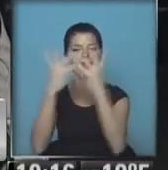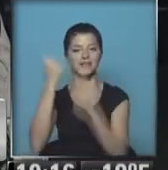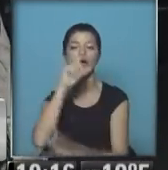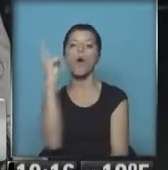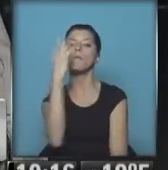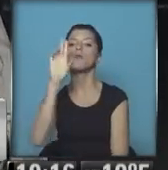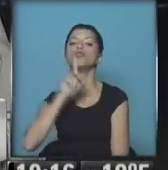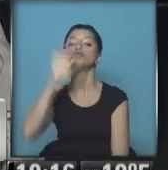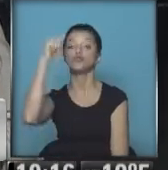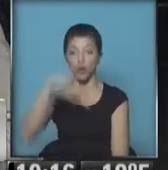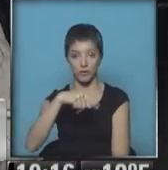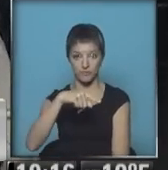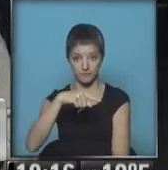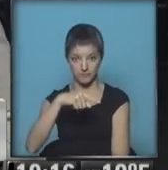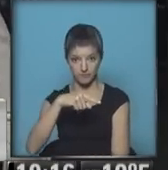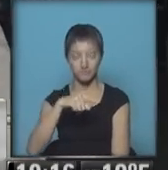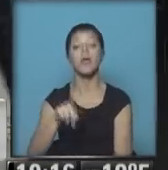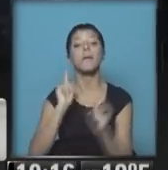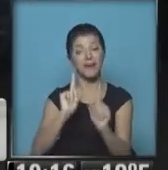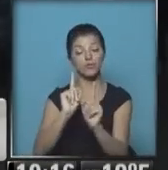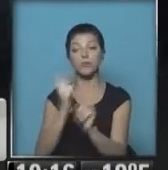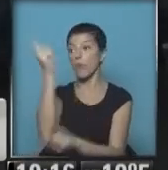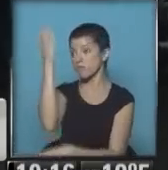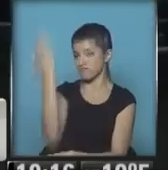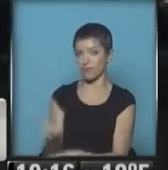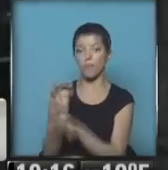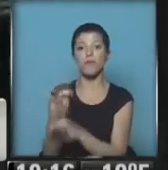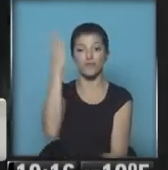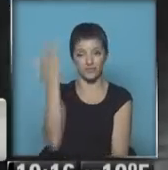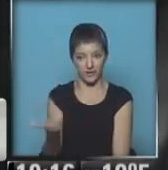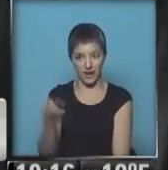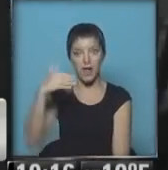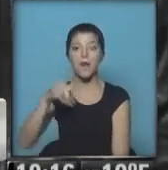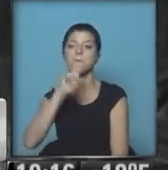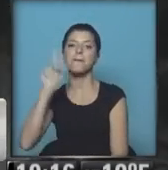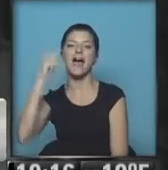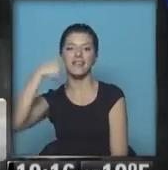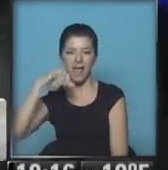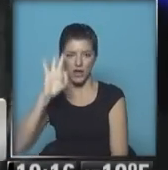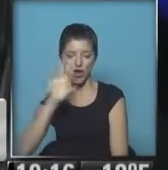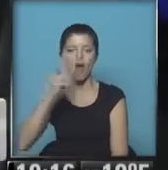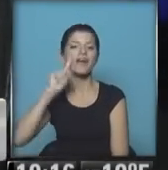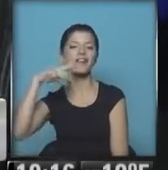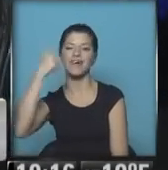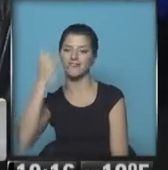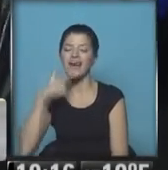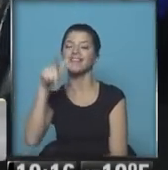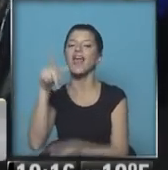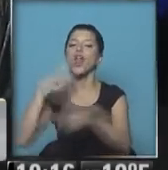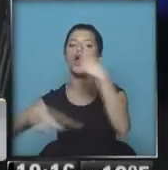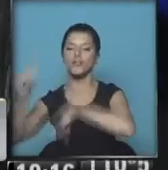fue descubierto en el año 1930. Para ello estamos con un especialista, con Mariano Rivas, él es coordinador del